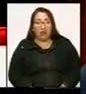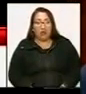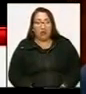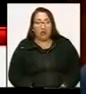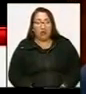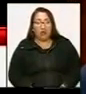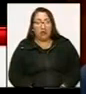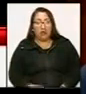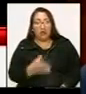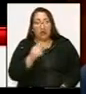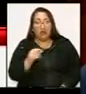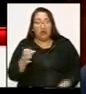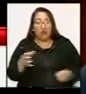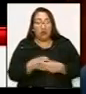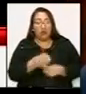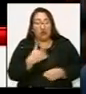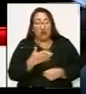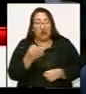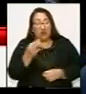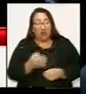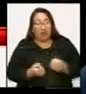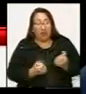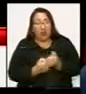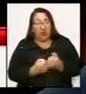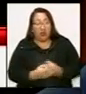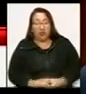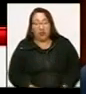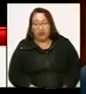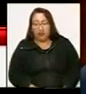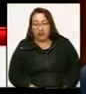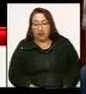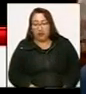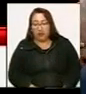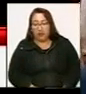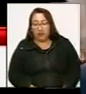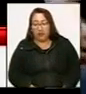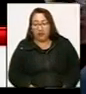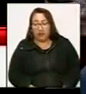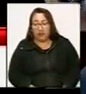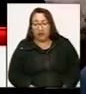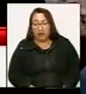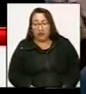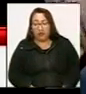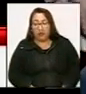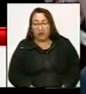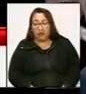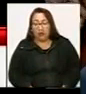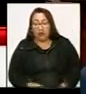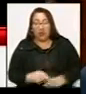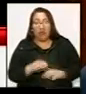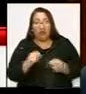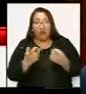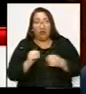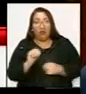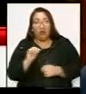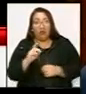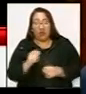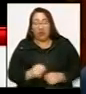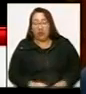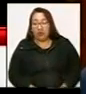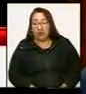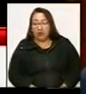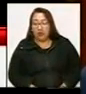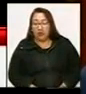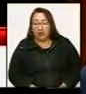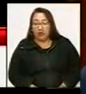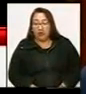que yo, pero yo prefiero apoyar con cargo de que hacia el Pleno lleguemos por lo menos con un informe de Sunata, que nos diga